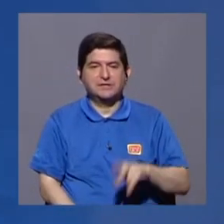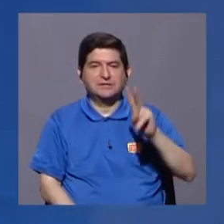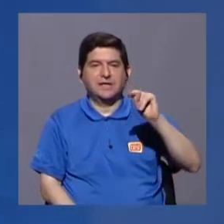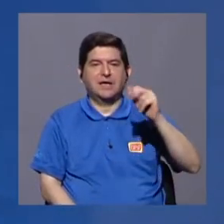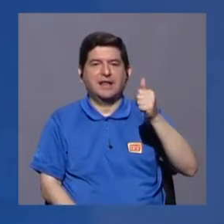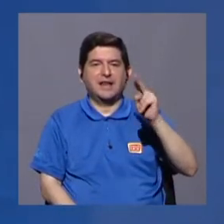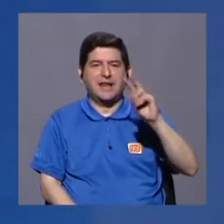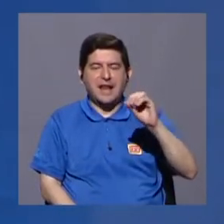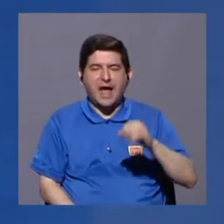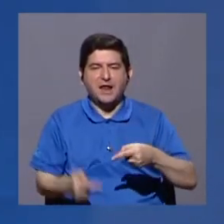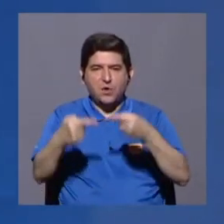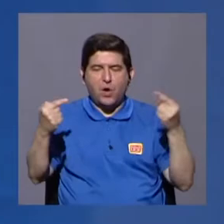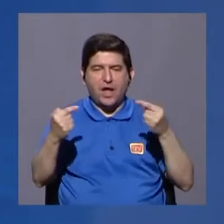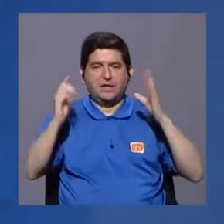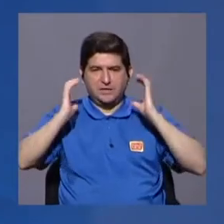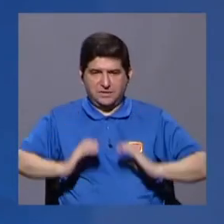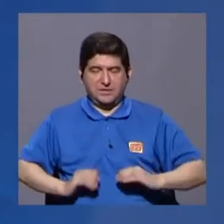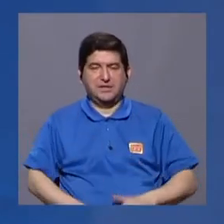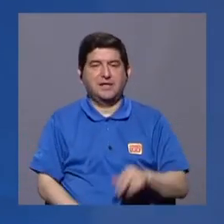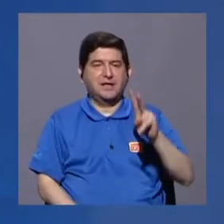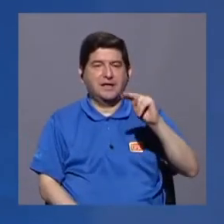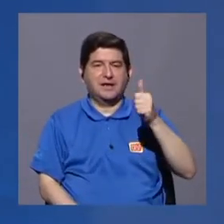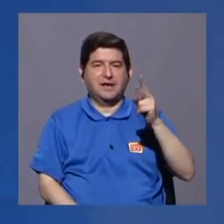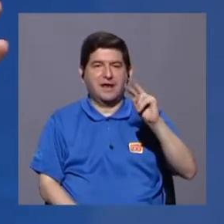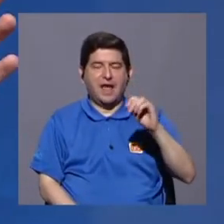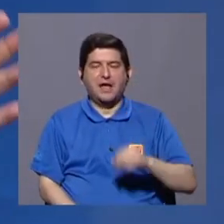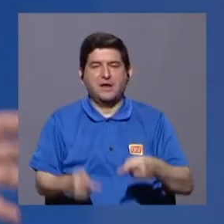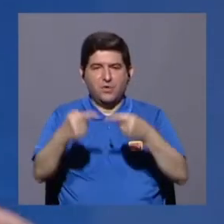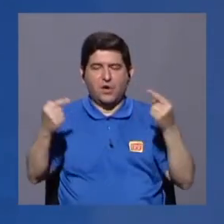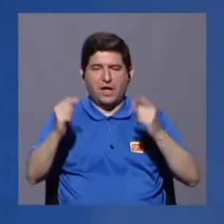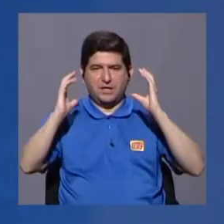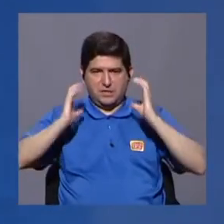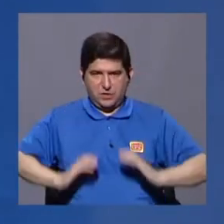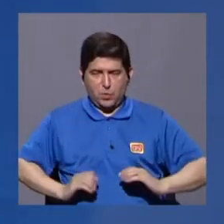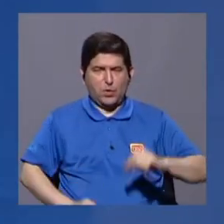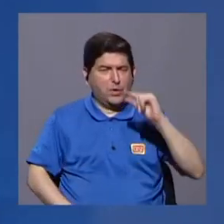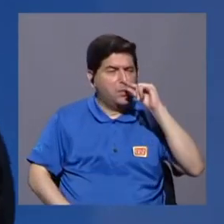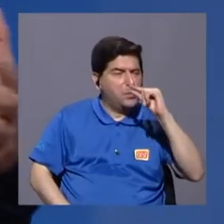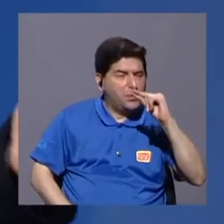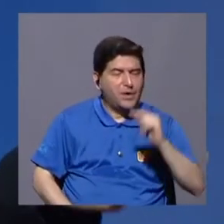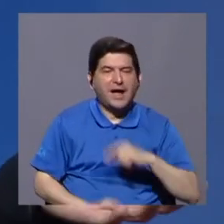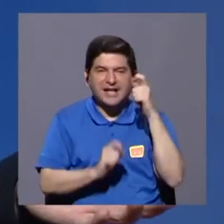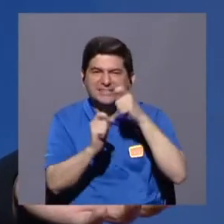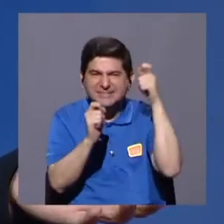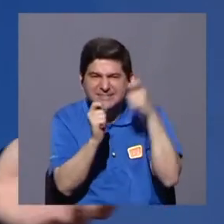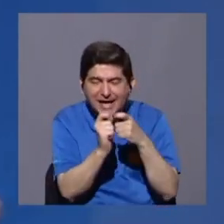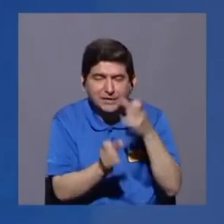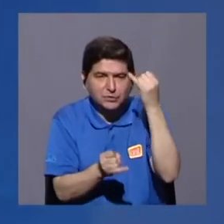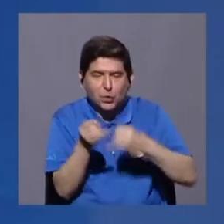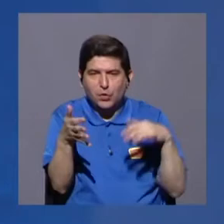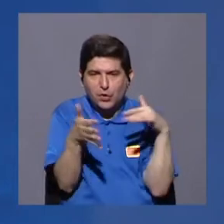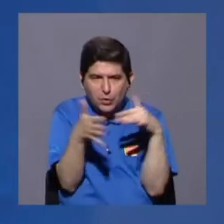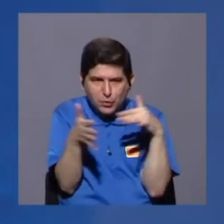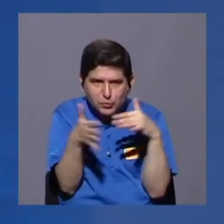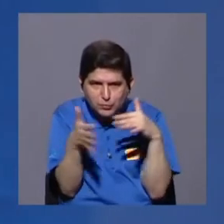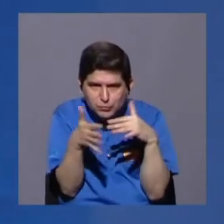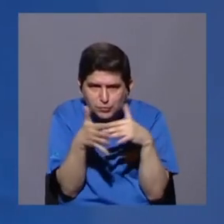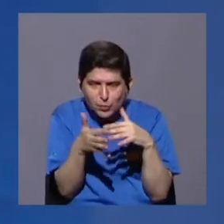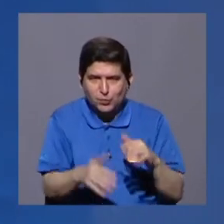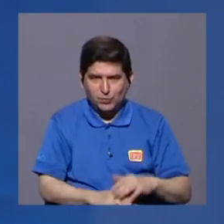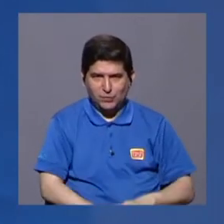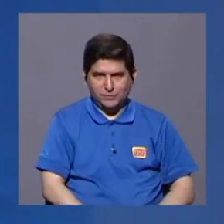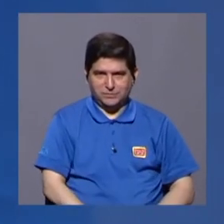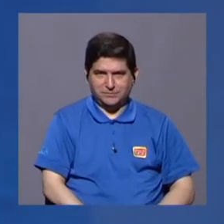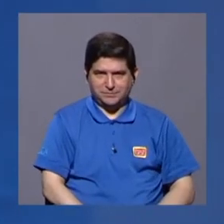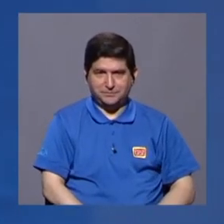y el tema es que como el nano anticuerpo es pequeñito es bastante más específico entonces bueno en los últimos estudios se ha visto que